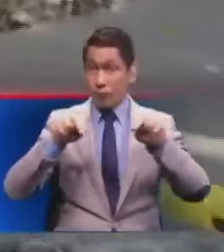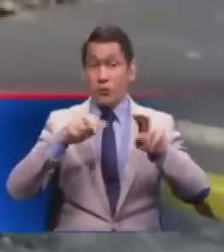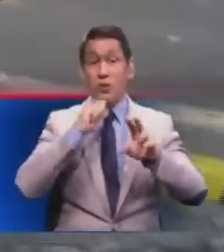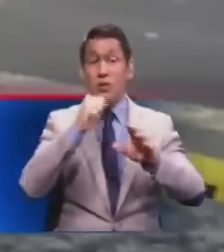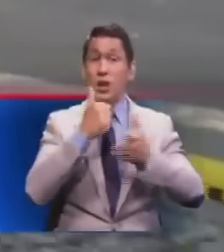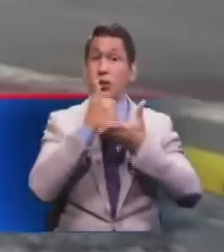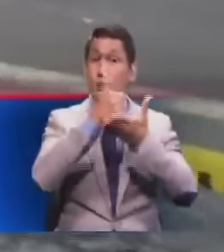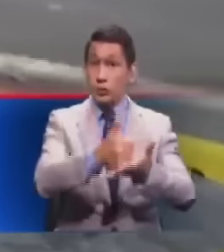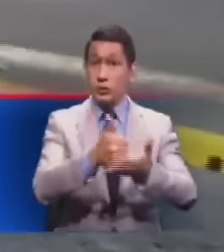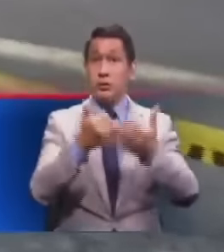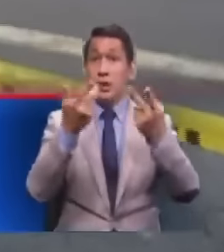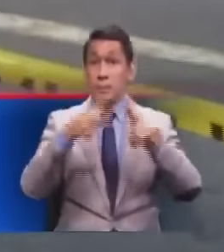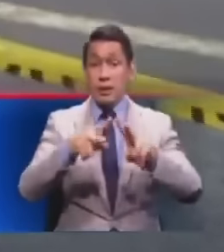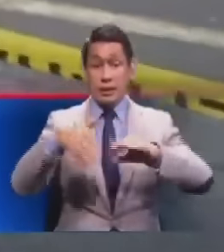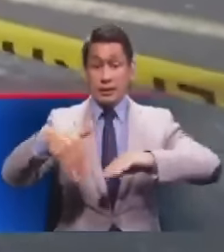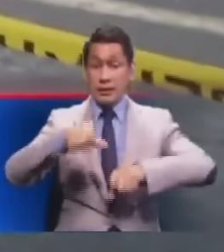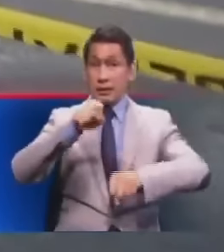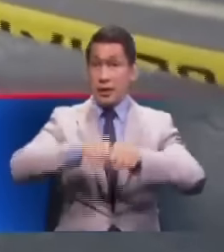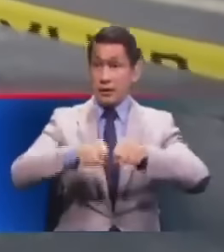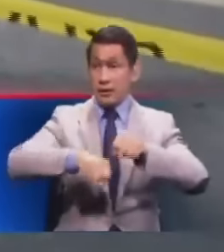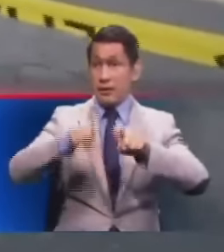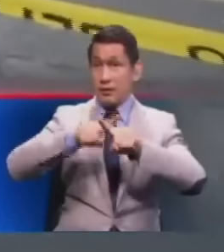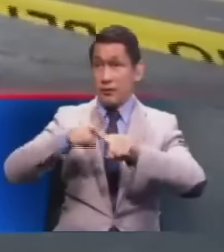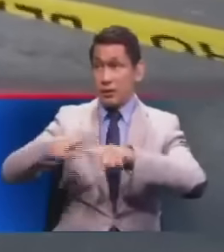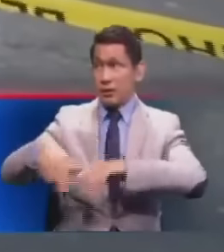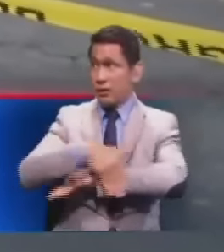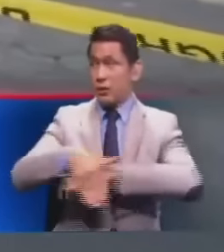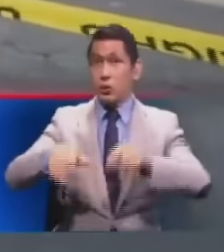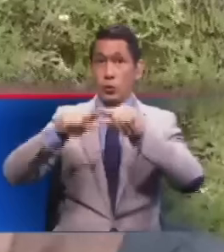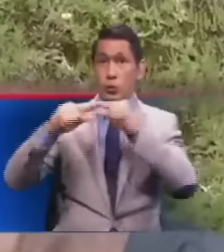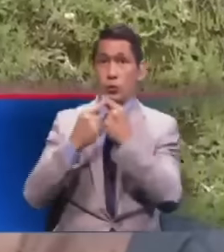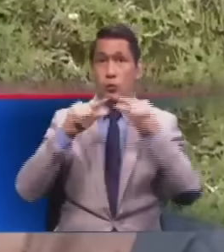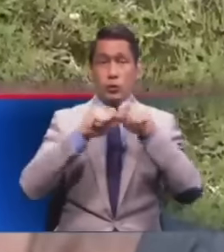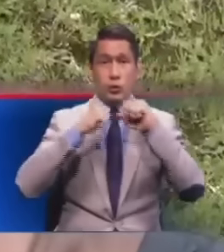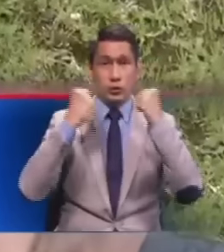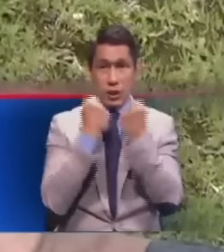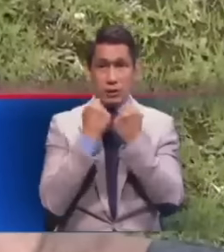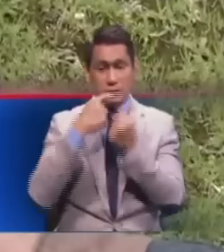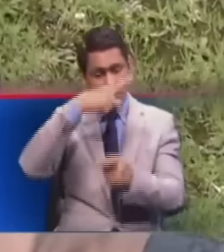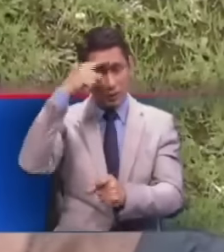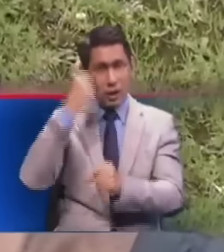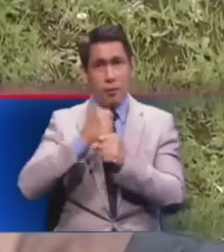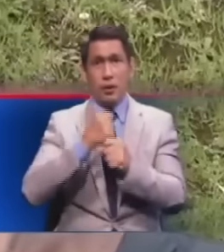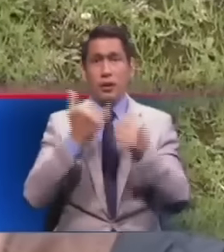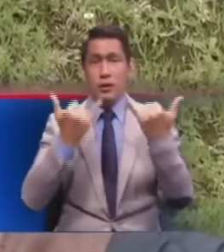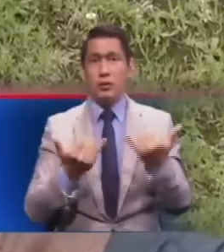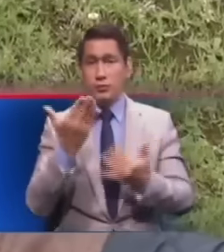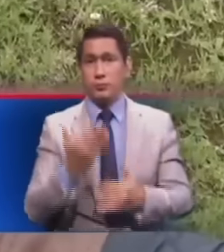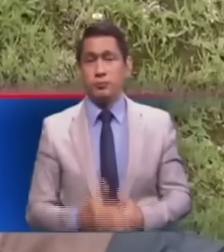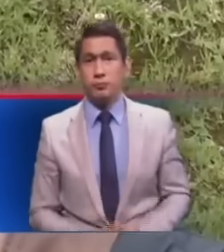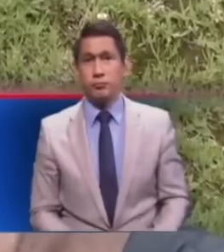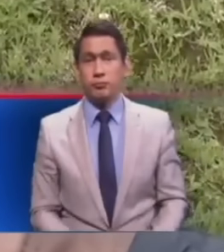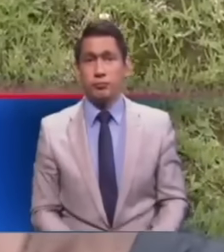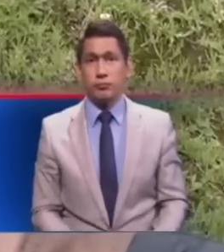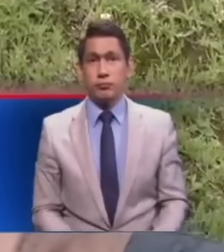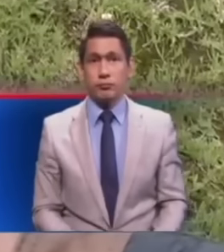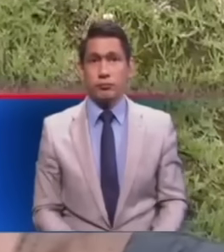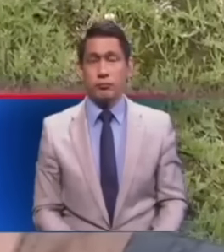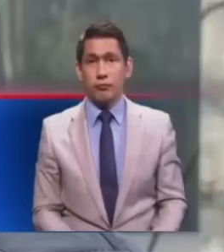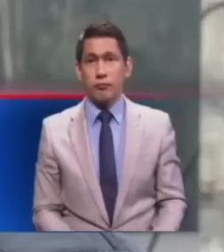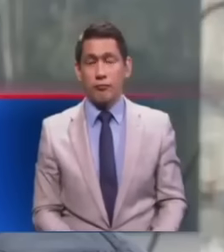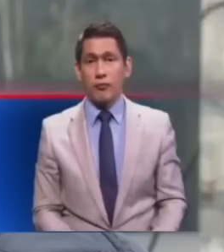de vías. De ahí que colectivos sociales preparan acciones. Está analizándose en realidad una revocatoria del mandato del